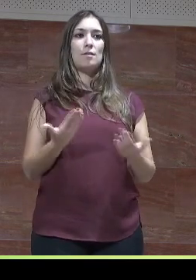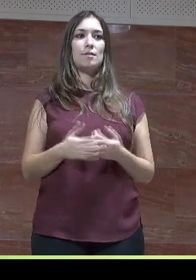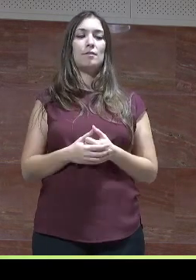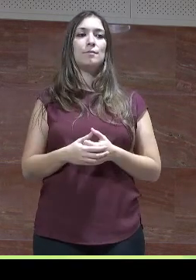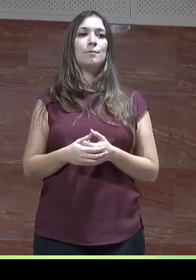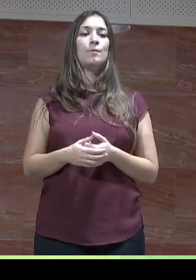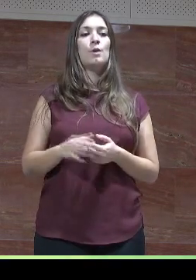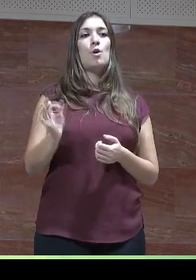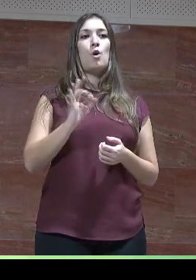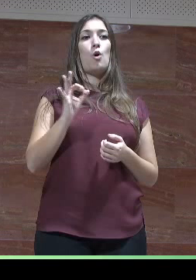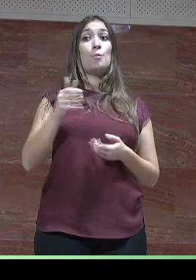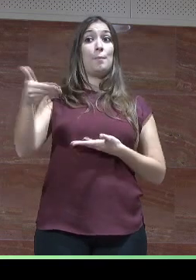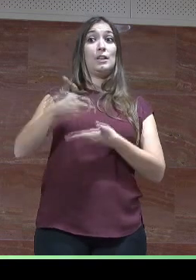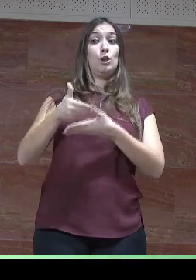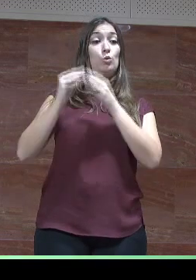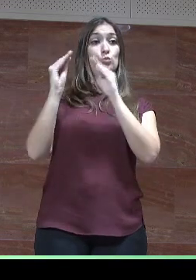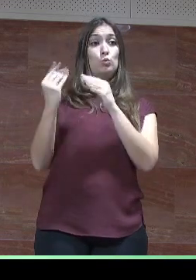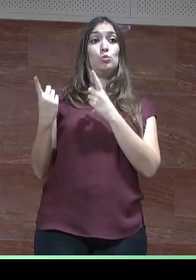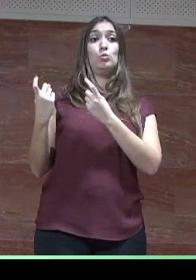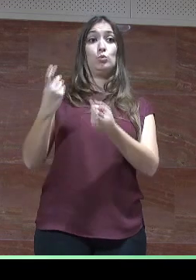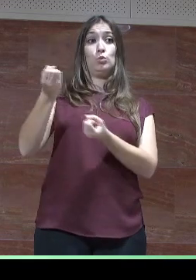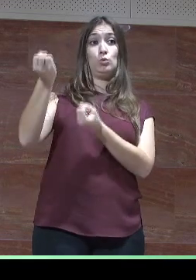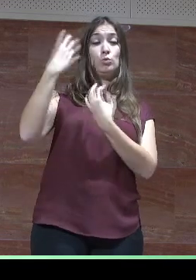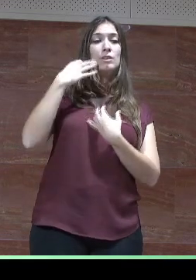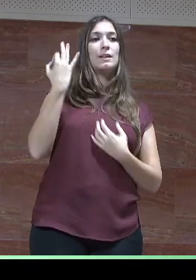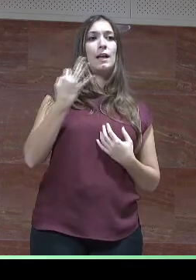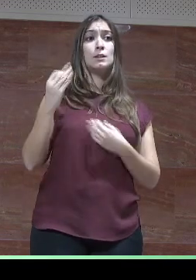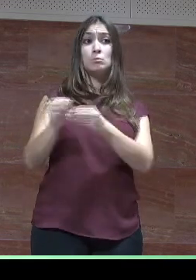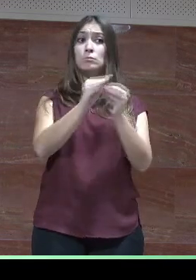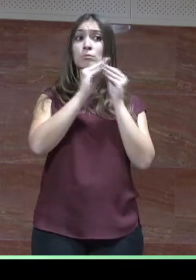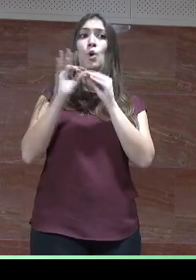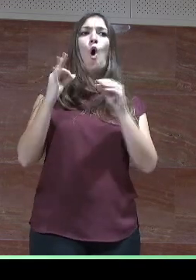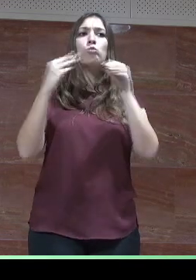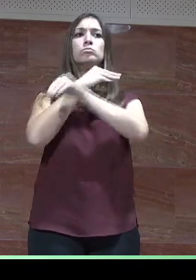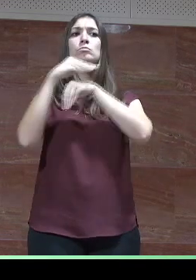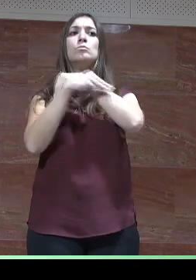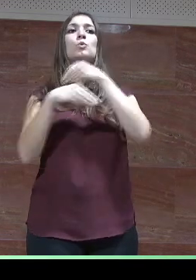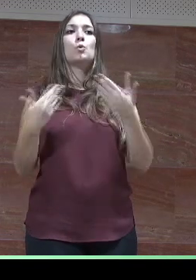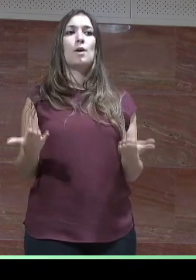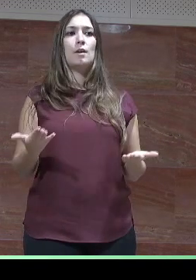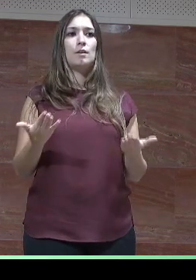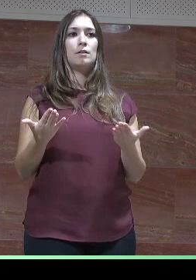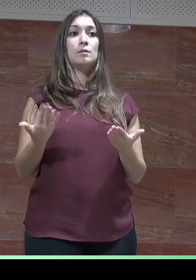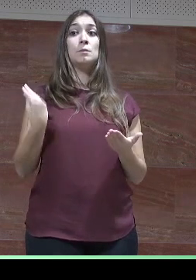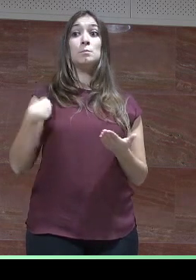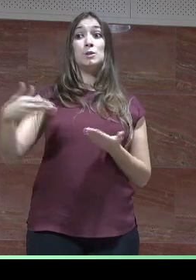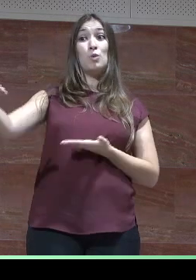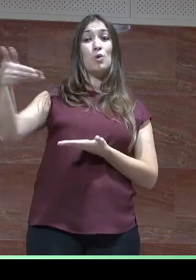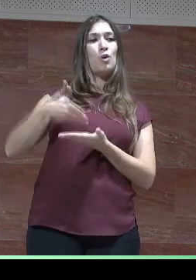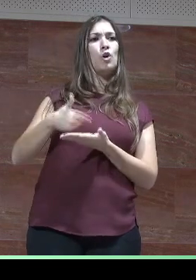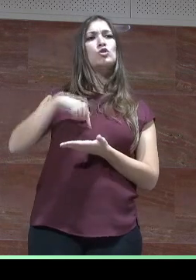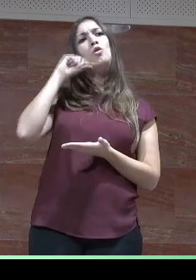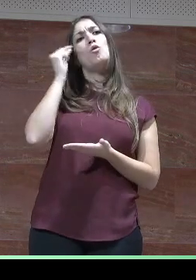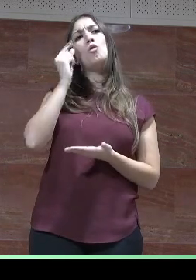Si sus peticiones o sus necesidades son homogéneas también, y cómo nos llegan esas peticiones y